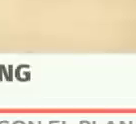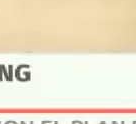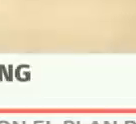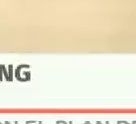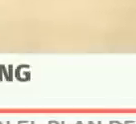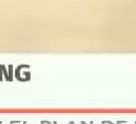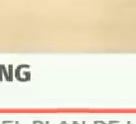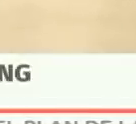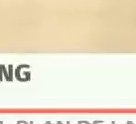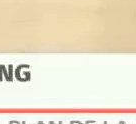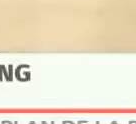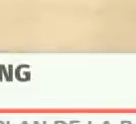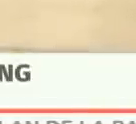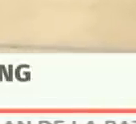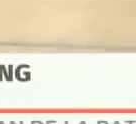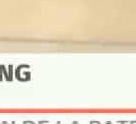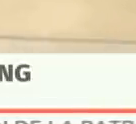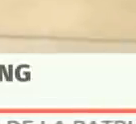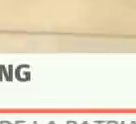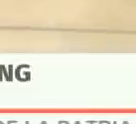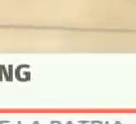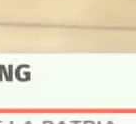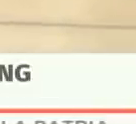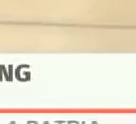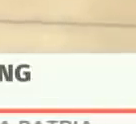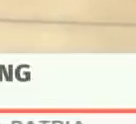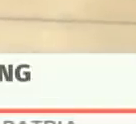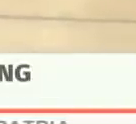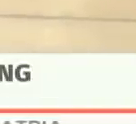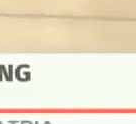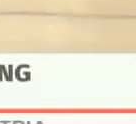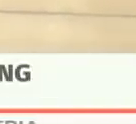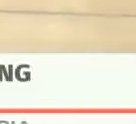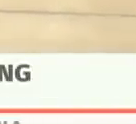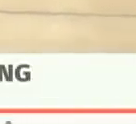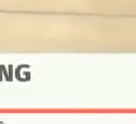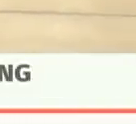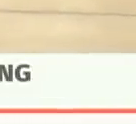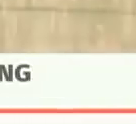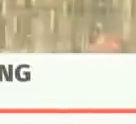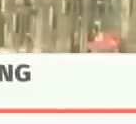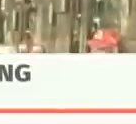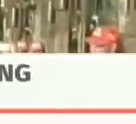producción nacional, para ir fortaleciendo la producción de partes y